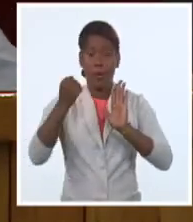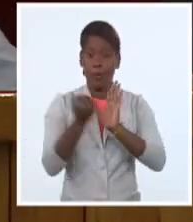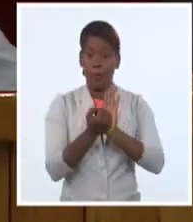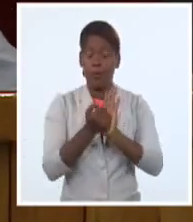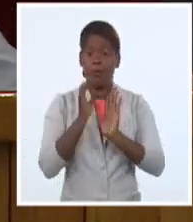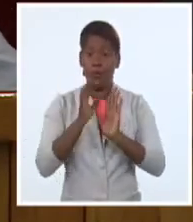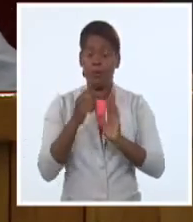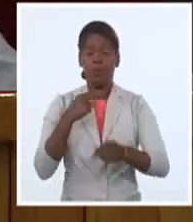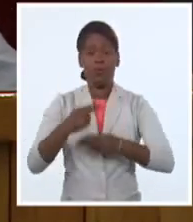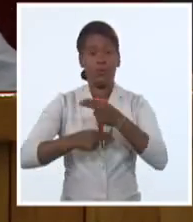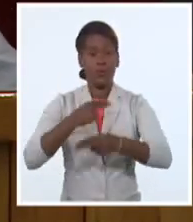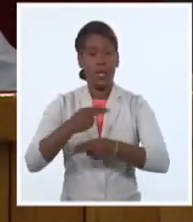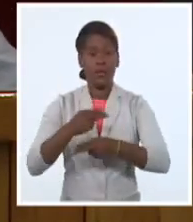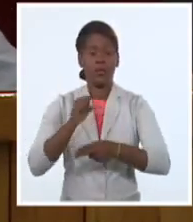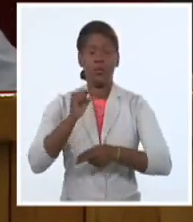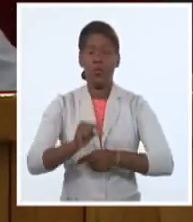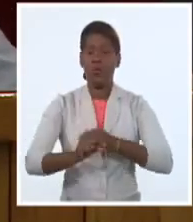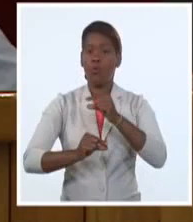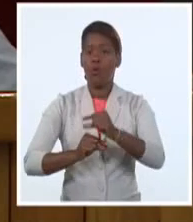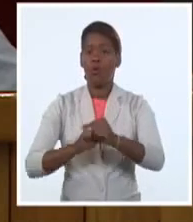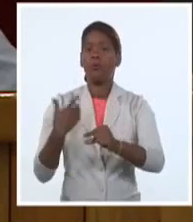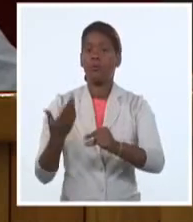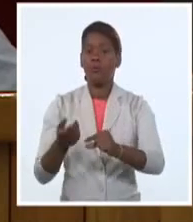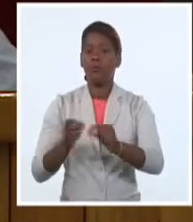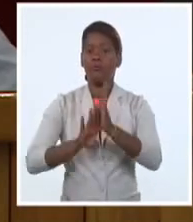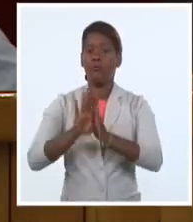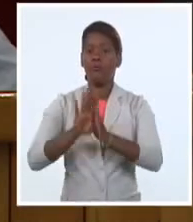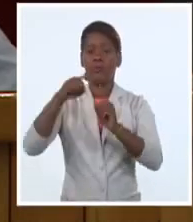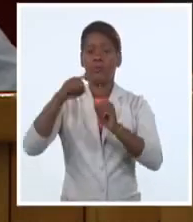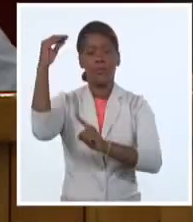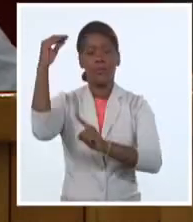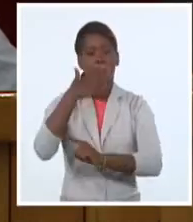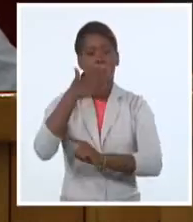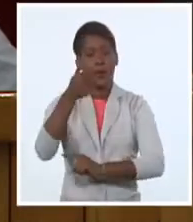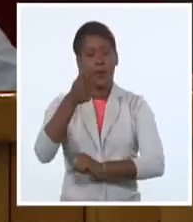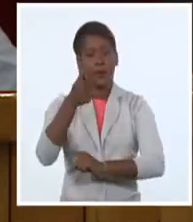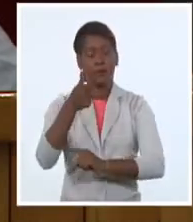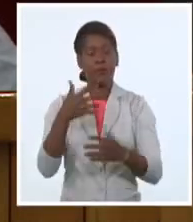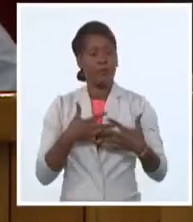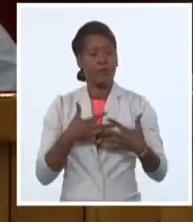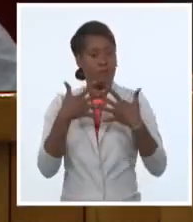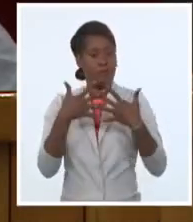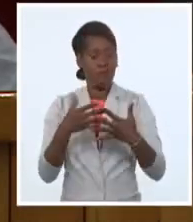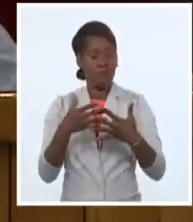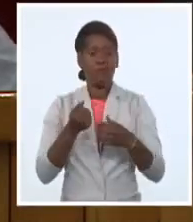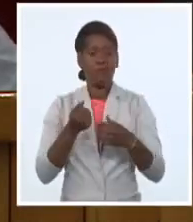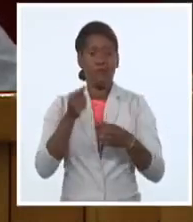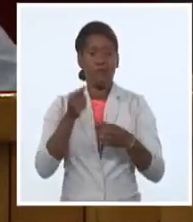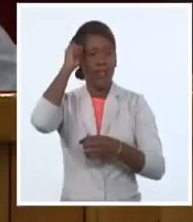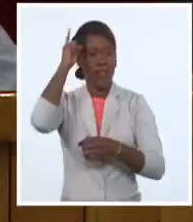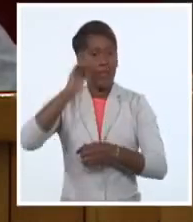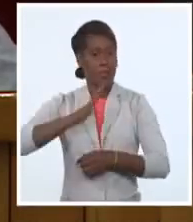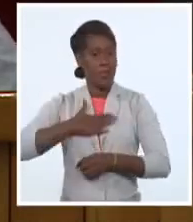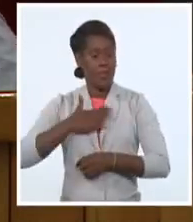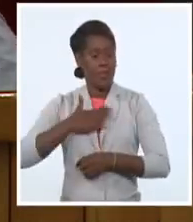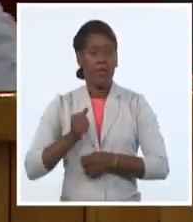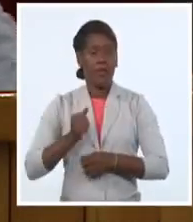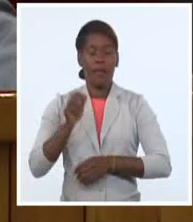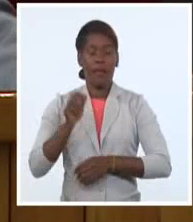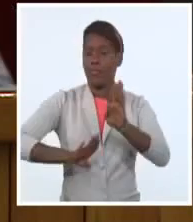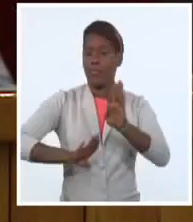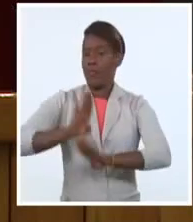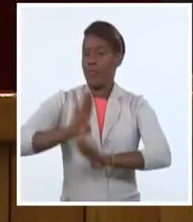ámbito más avanzadas y modernas. Con espíritu renovador, reafirman el acceso a la justicia para